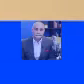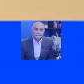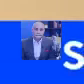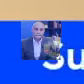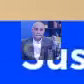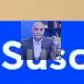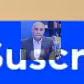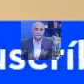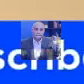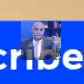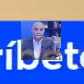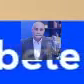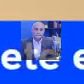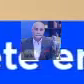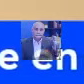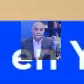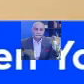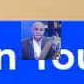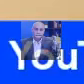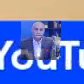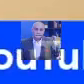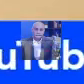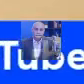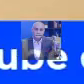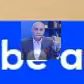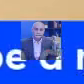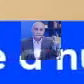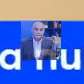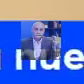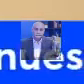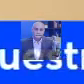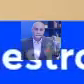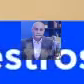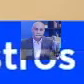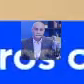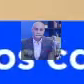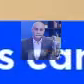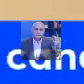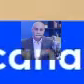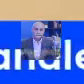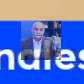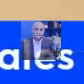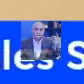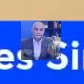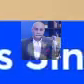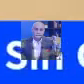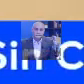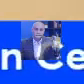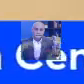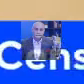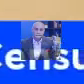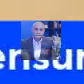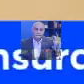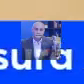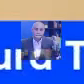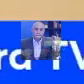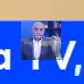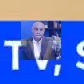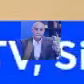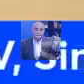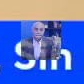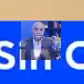era un apéndice del presidente, es decir, era nombrado por el presidente. De tal suerte que en todo caso el